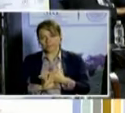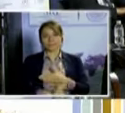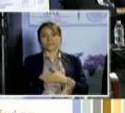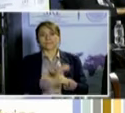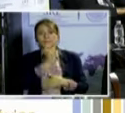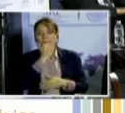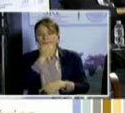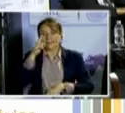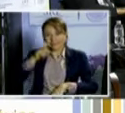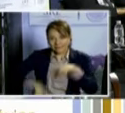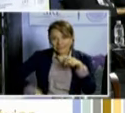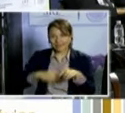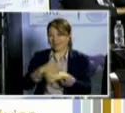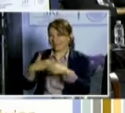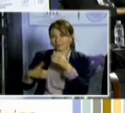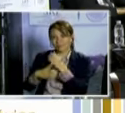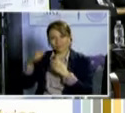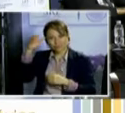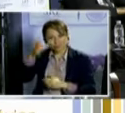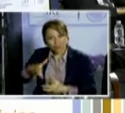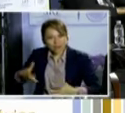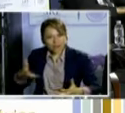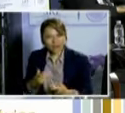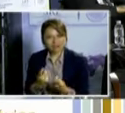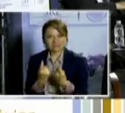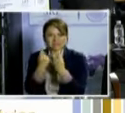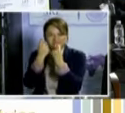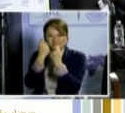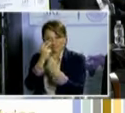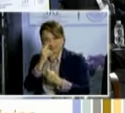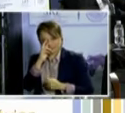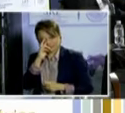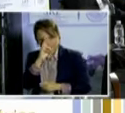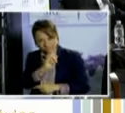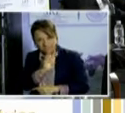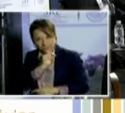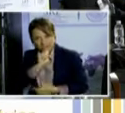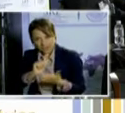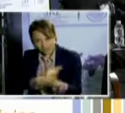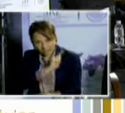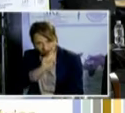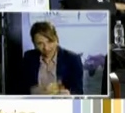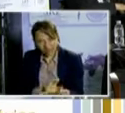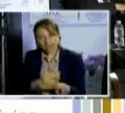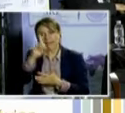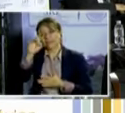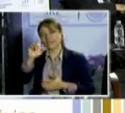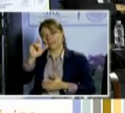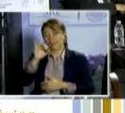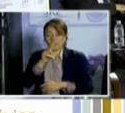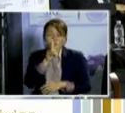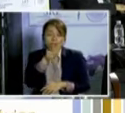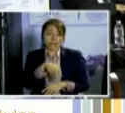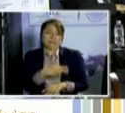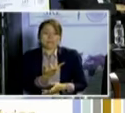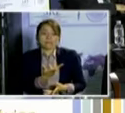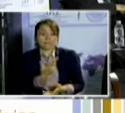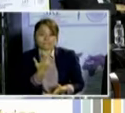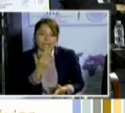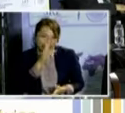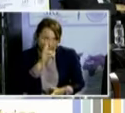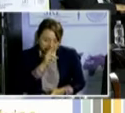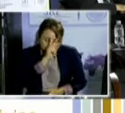justicia terapéutica. No se necesita, y en muchos casos es peor enviar a alguien a la cárcel y no